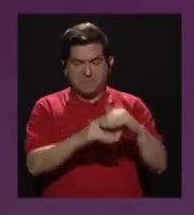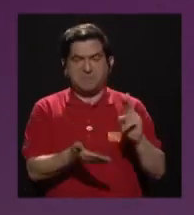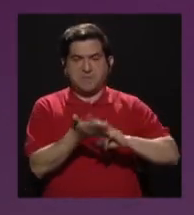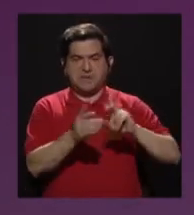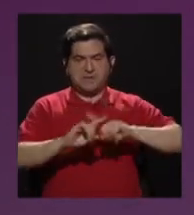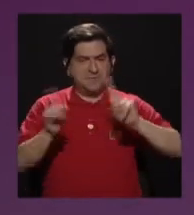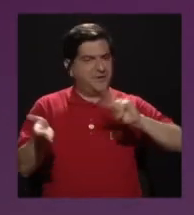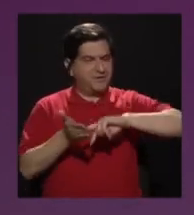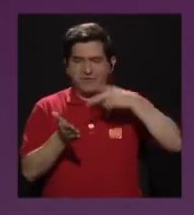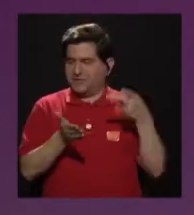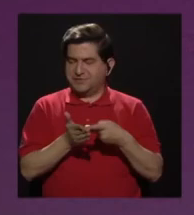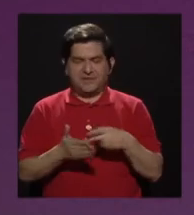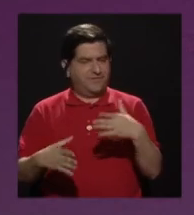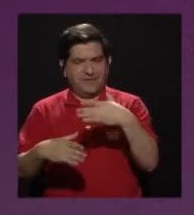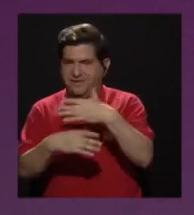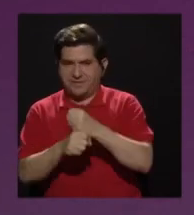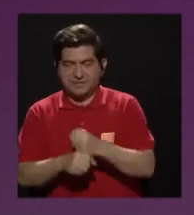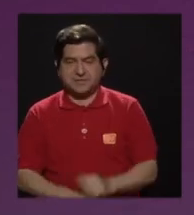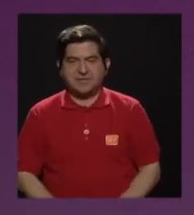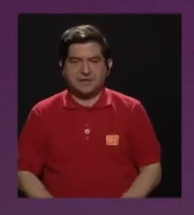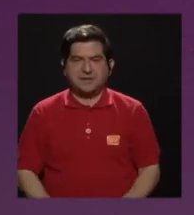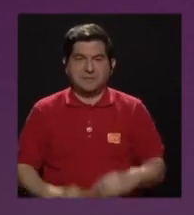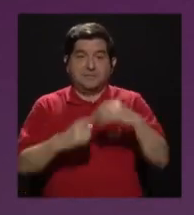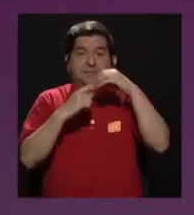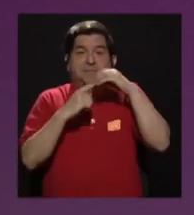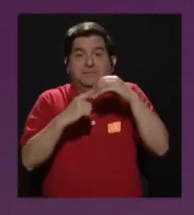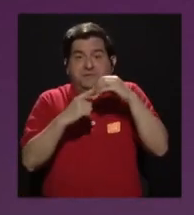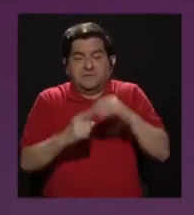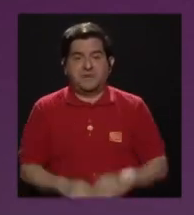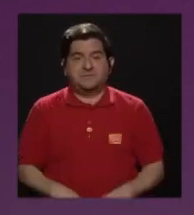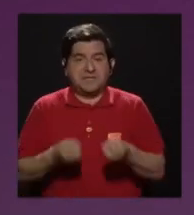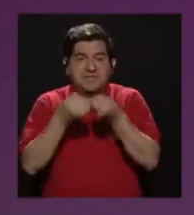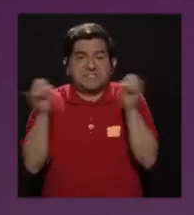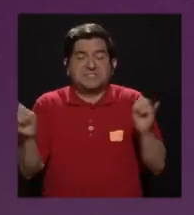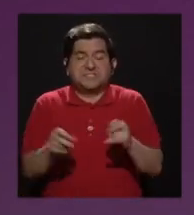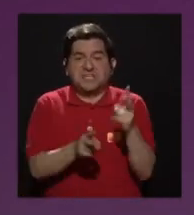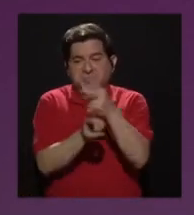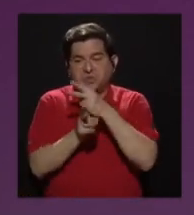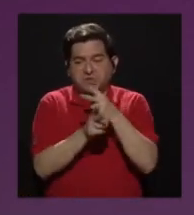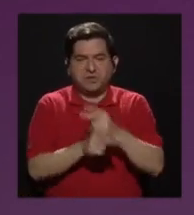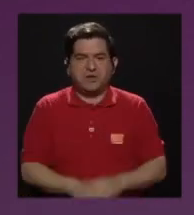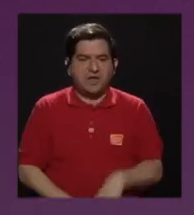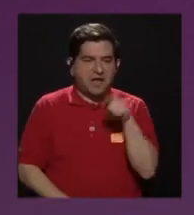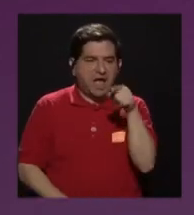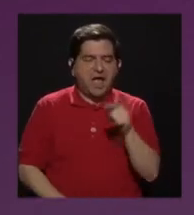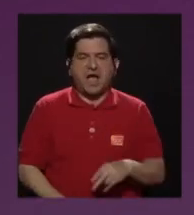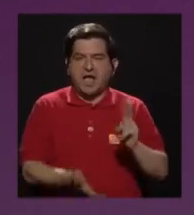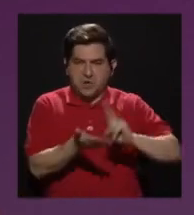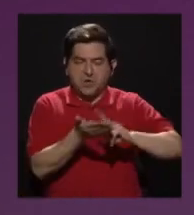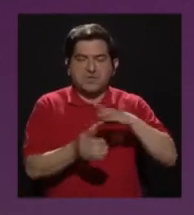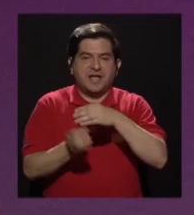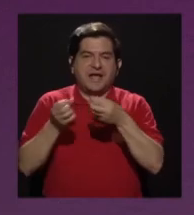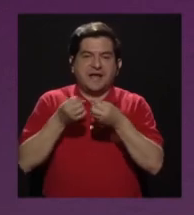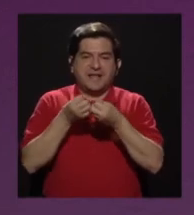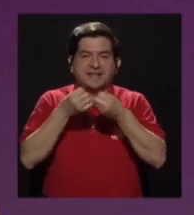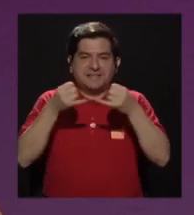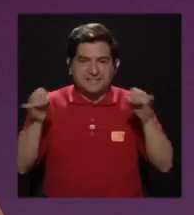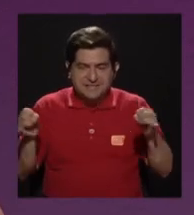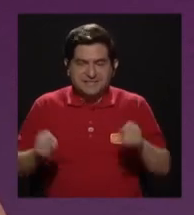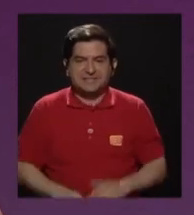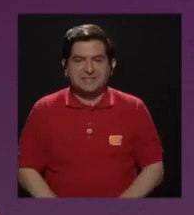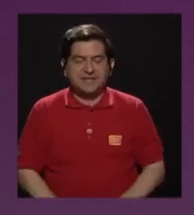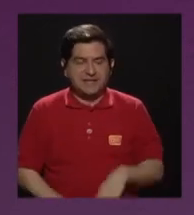de contratarlos, mucho menos hay poca supervisión, pero además les contratan y les invisibilizan aún más porque es para